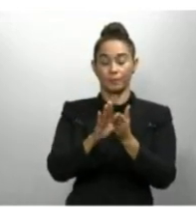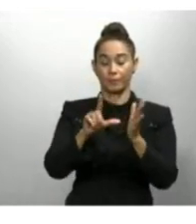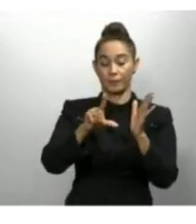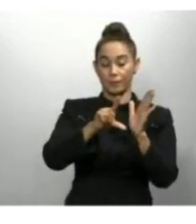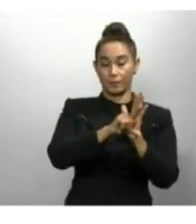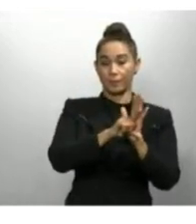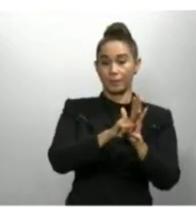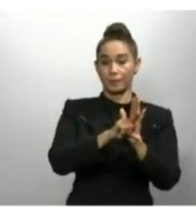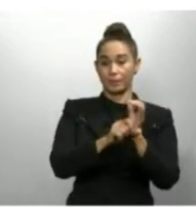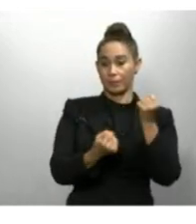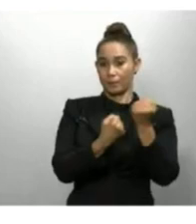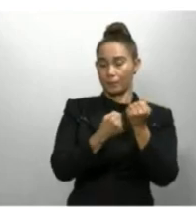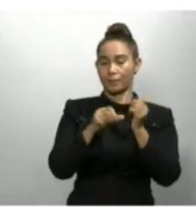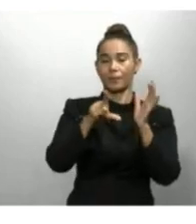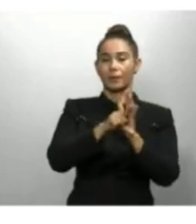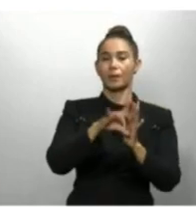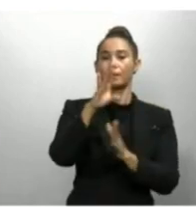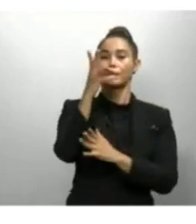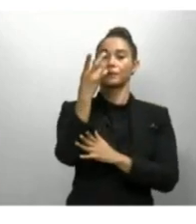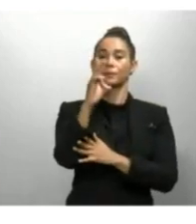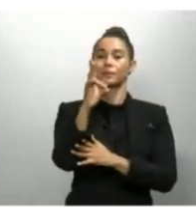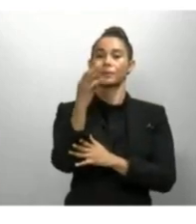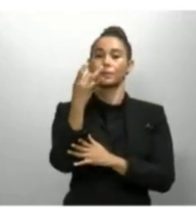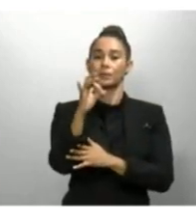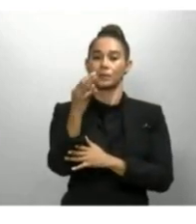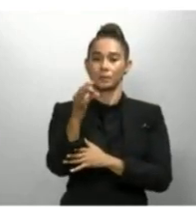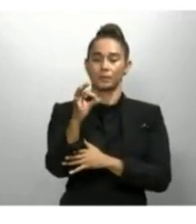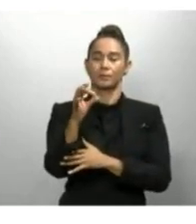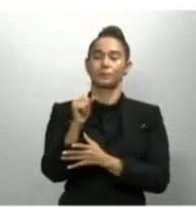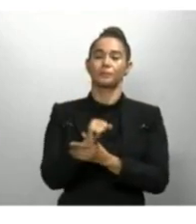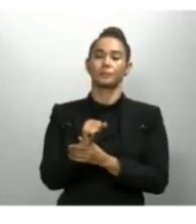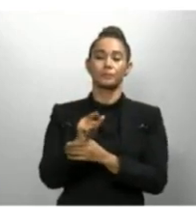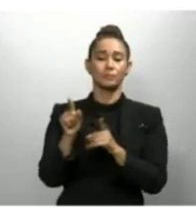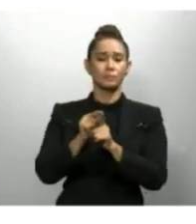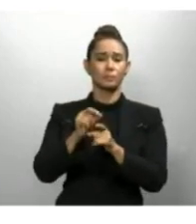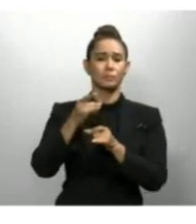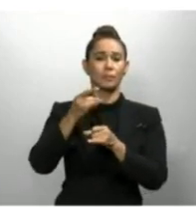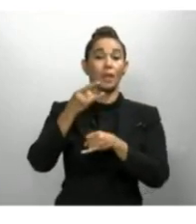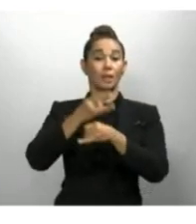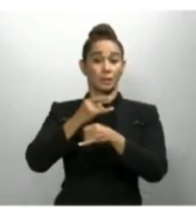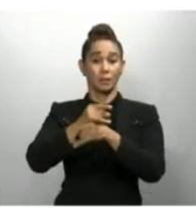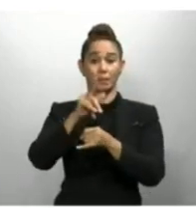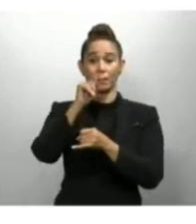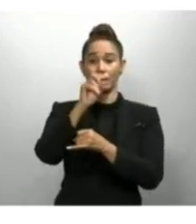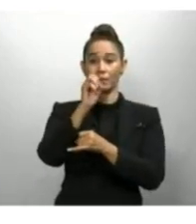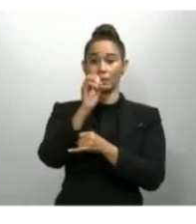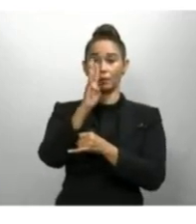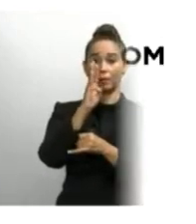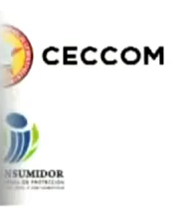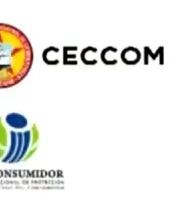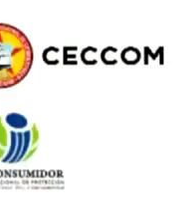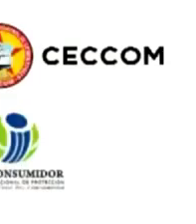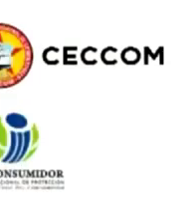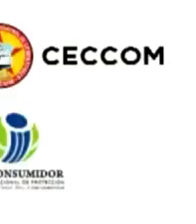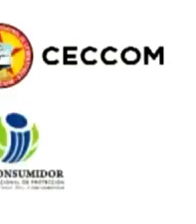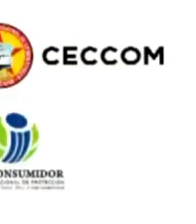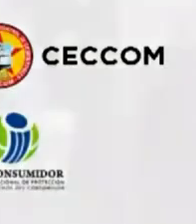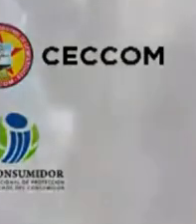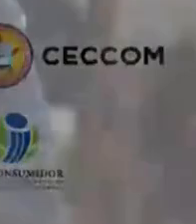1719. No solo en bebidas alcohólicas, sino también en productos del tabaco, medicamentos e